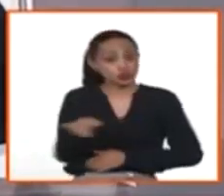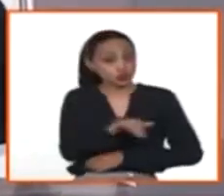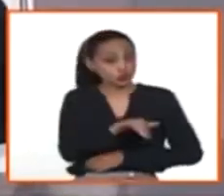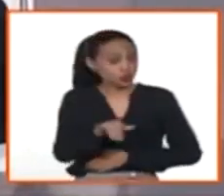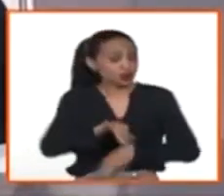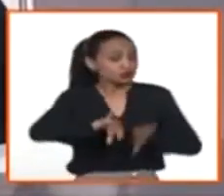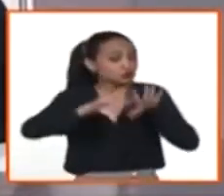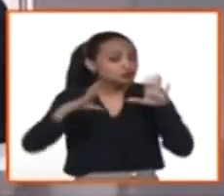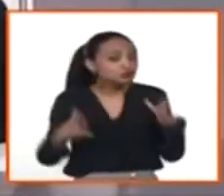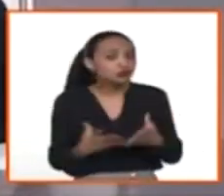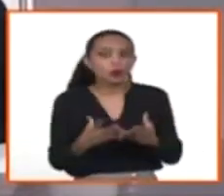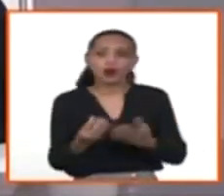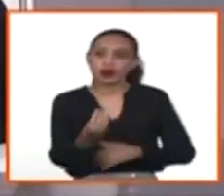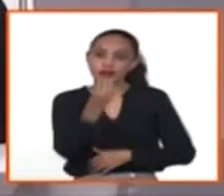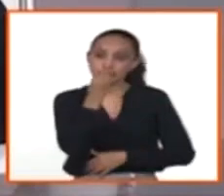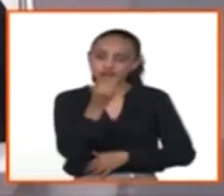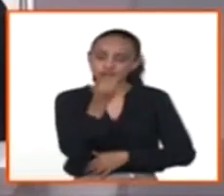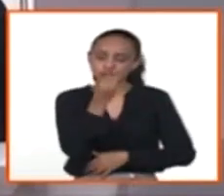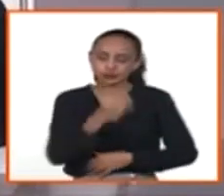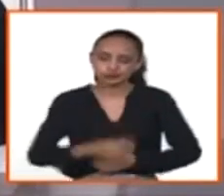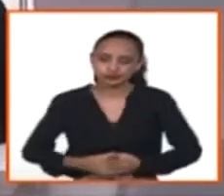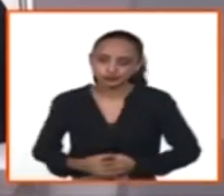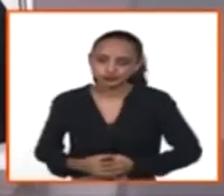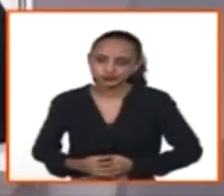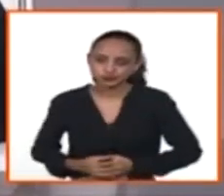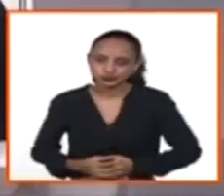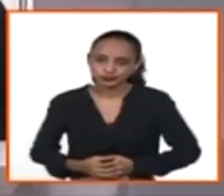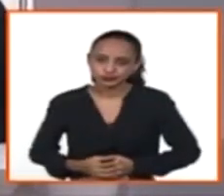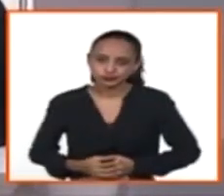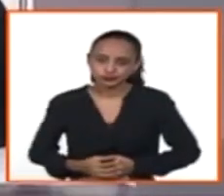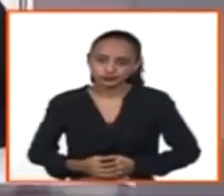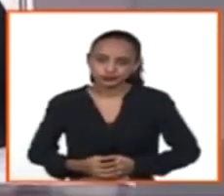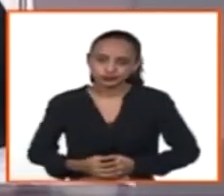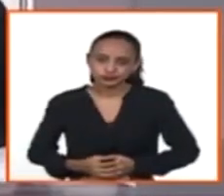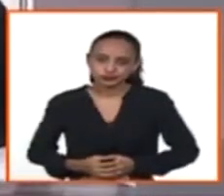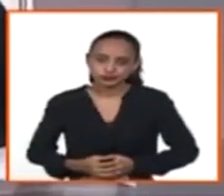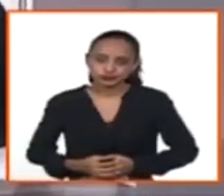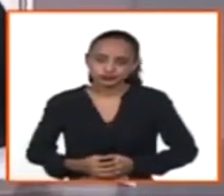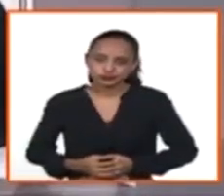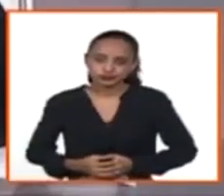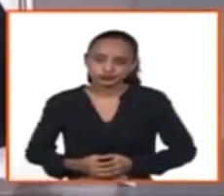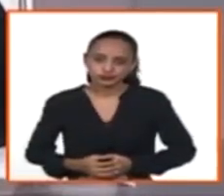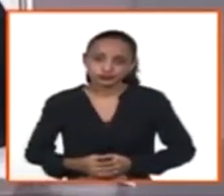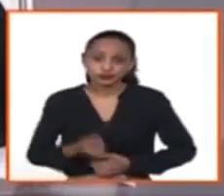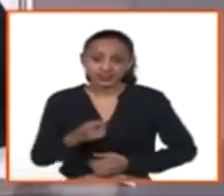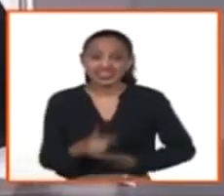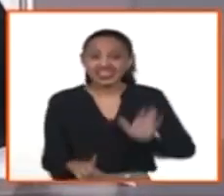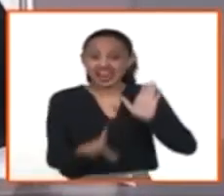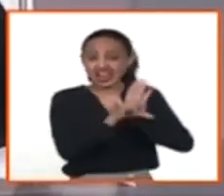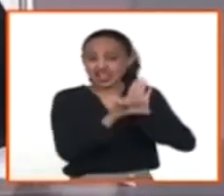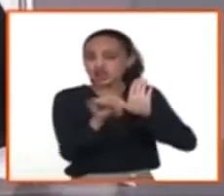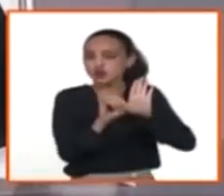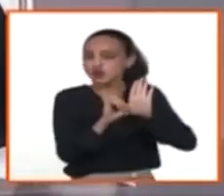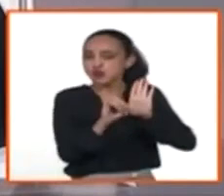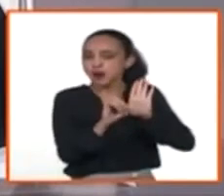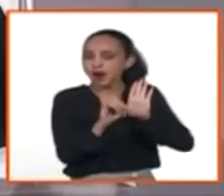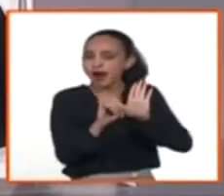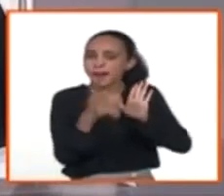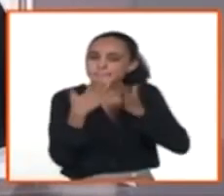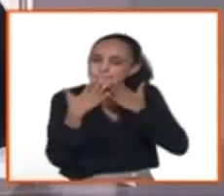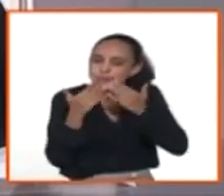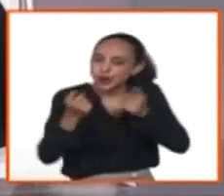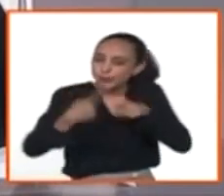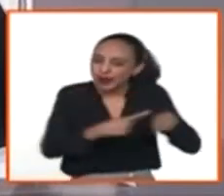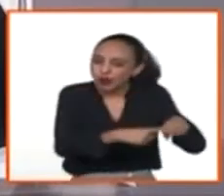a la alimentación. Es decir, vendría siendo una norma sombrilla que va a irradiar a todo el ordenamiento jurídico que con respecto a los temas